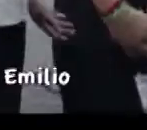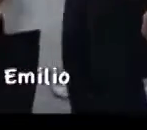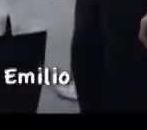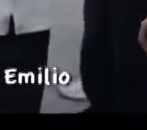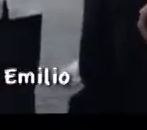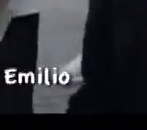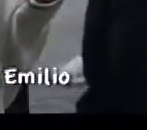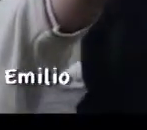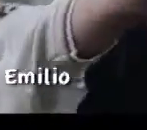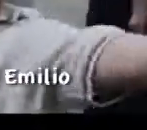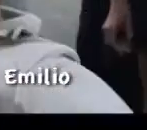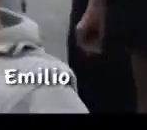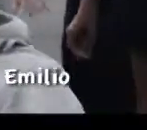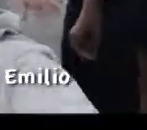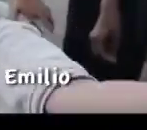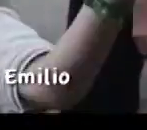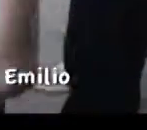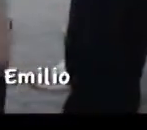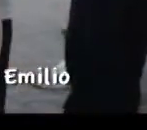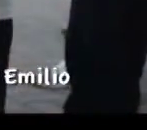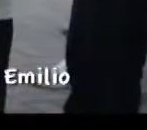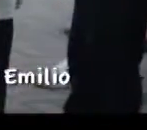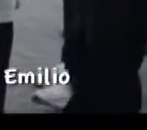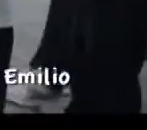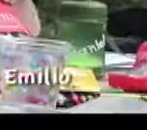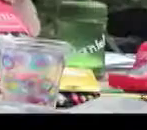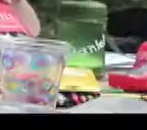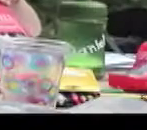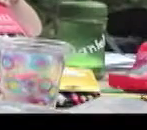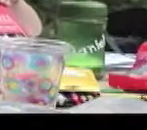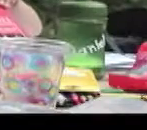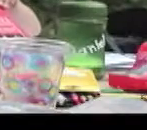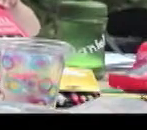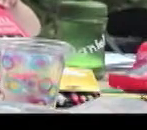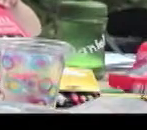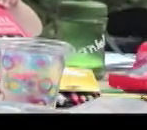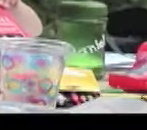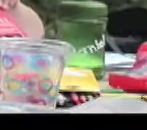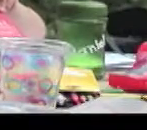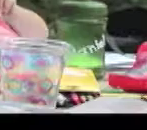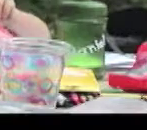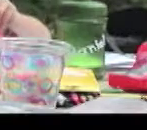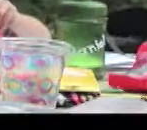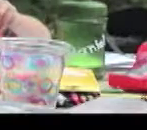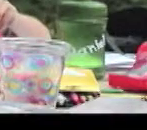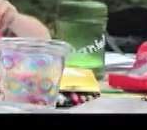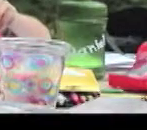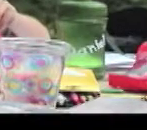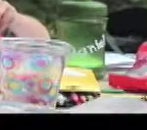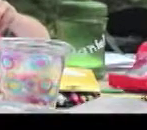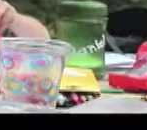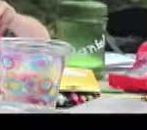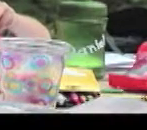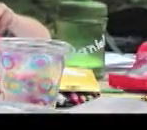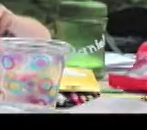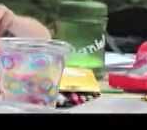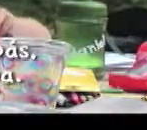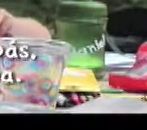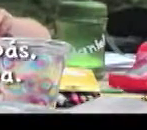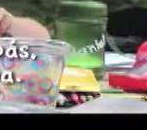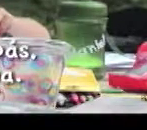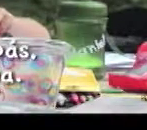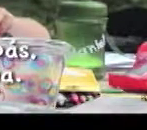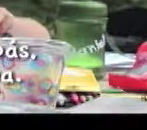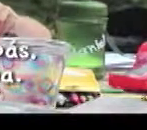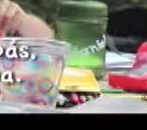hospital. Porque ha pasado por muchas cosas, Emilio. Por él ser así, ocupa ayuda. Y